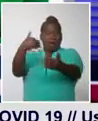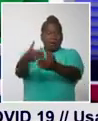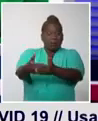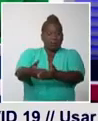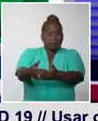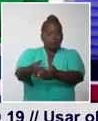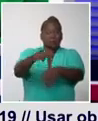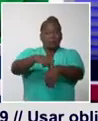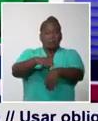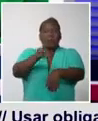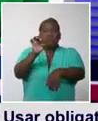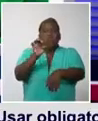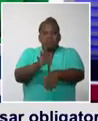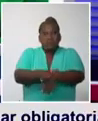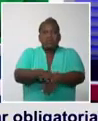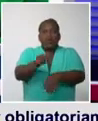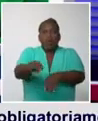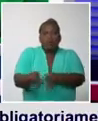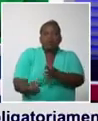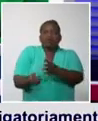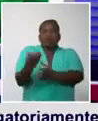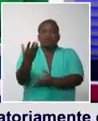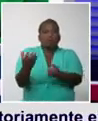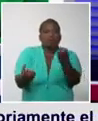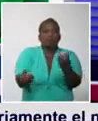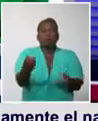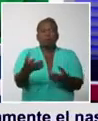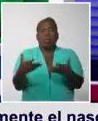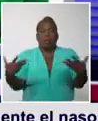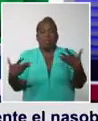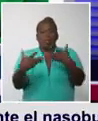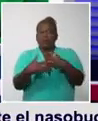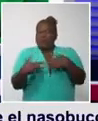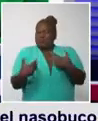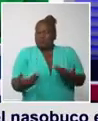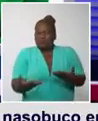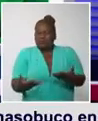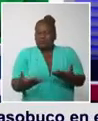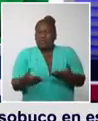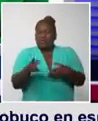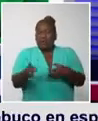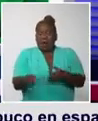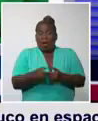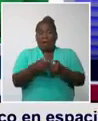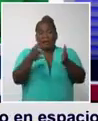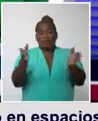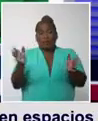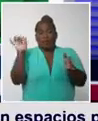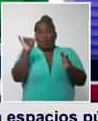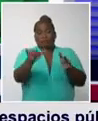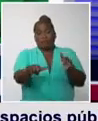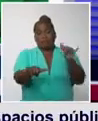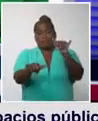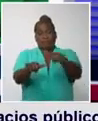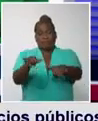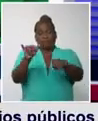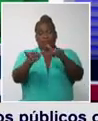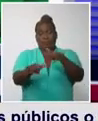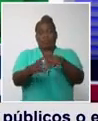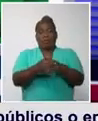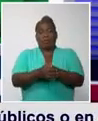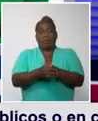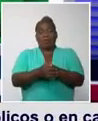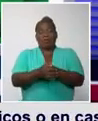comenzó el incremento y que estuvo relacionado también con la apertura de la frontera y la entrada de un